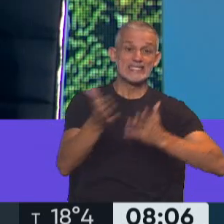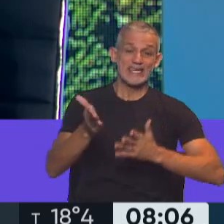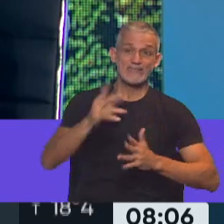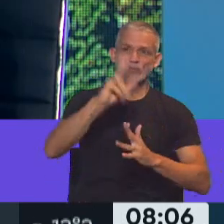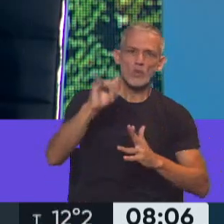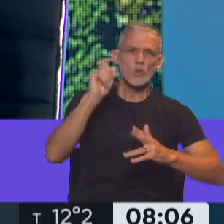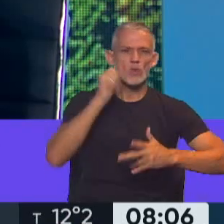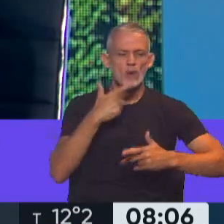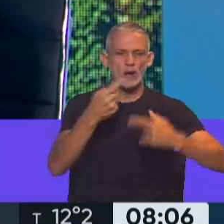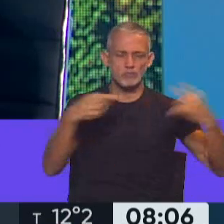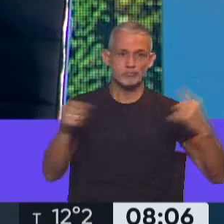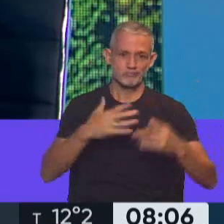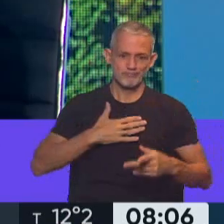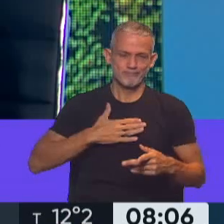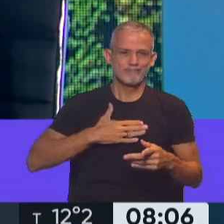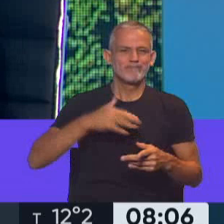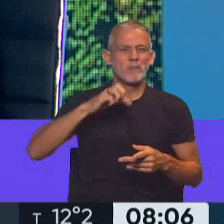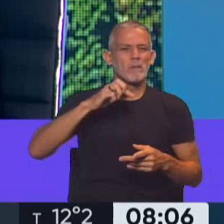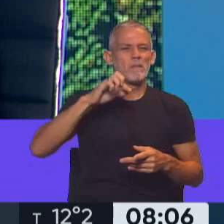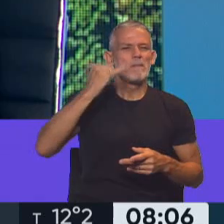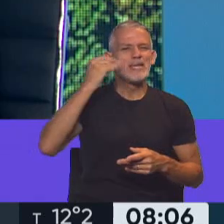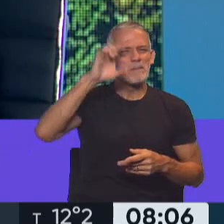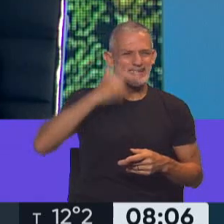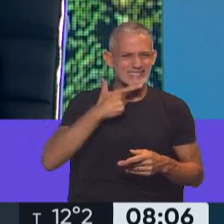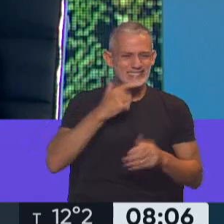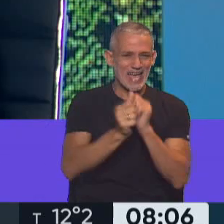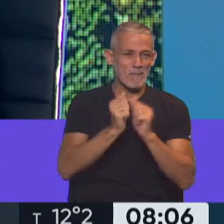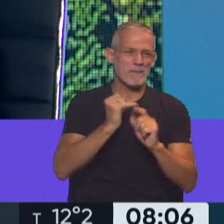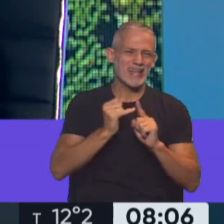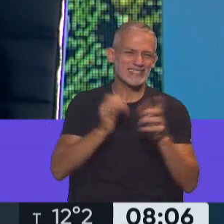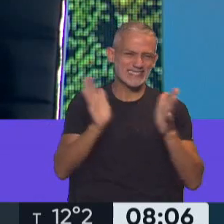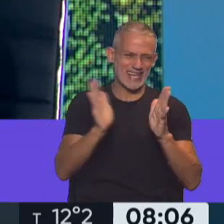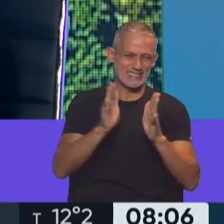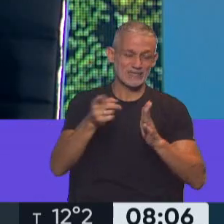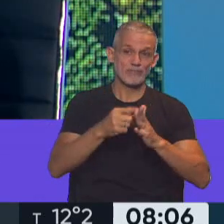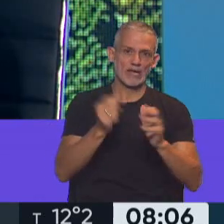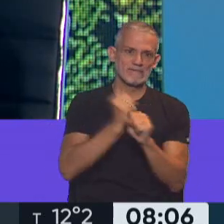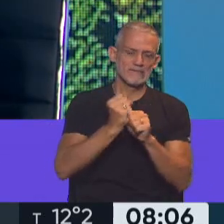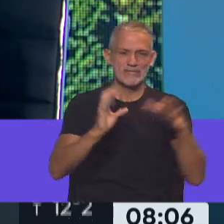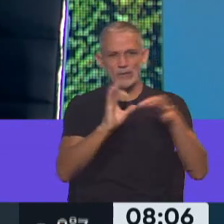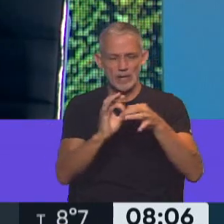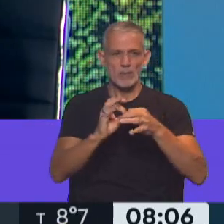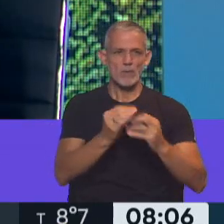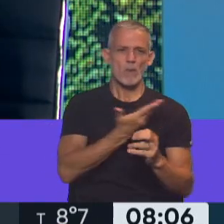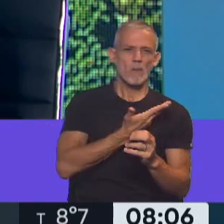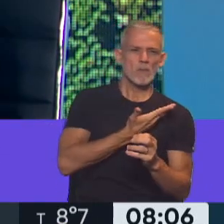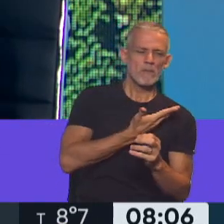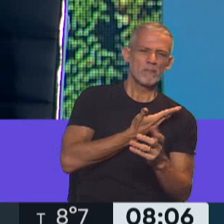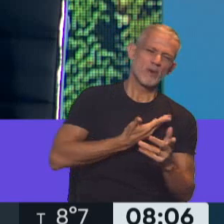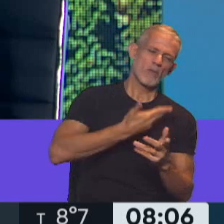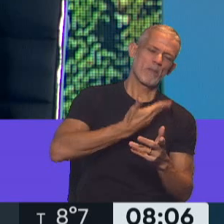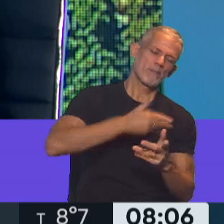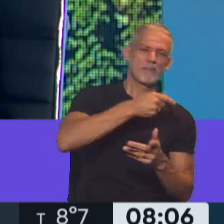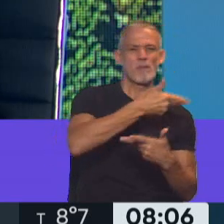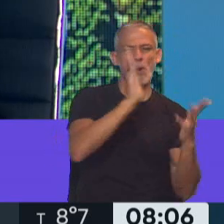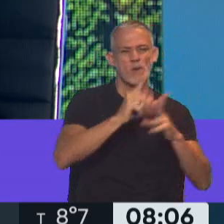muy importantes, sobre todo para la MIPYME, ¿no? El proceso nuestro es trabajar conjuntamente en la cogestión público-privada para darle también